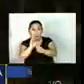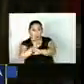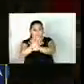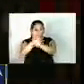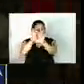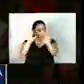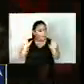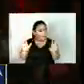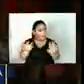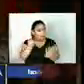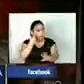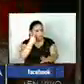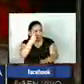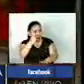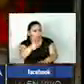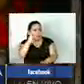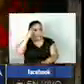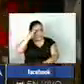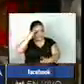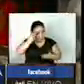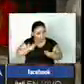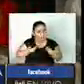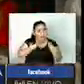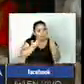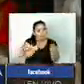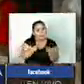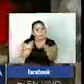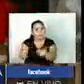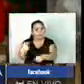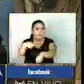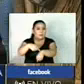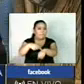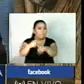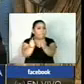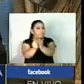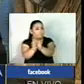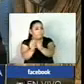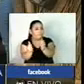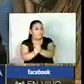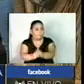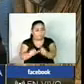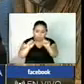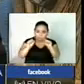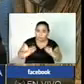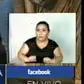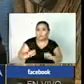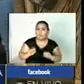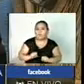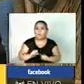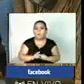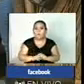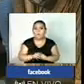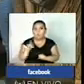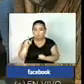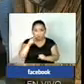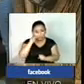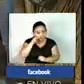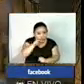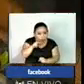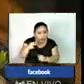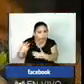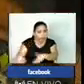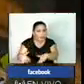demostrado que tendernos la mano en momentos de dificultad es posible son acciones